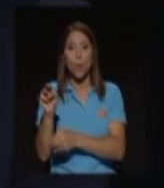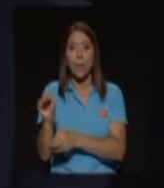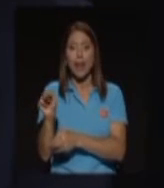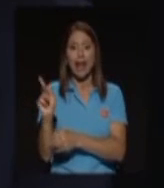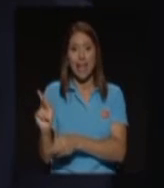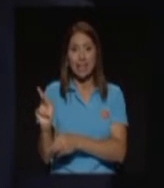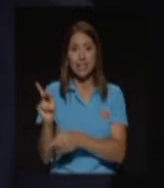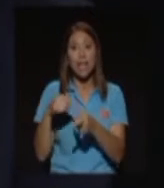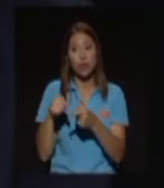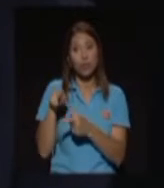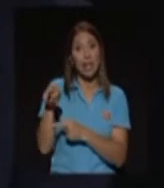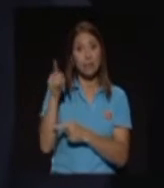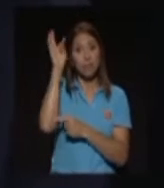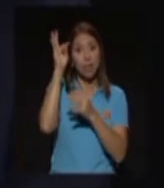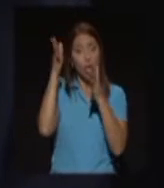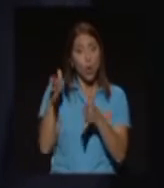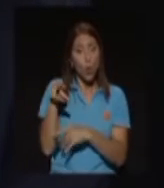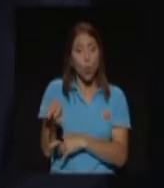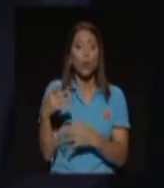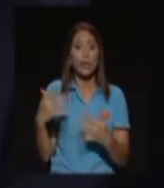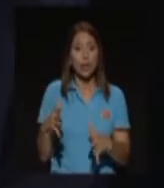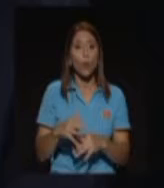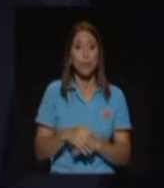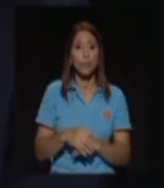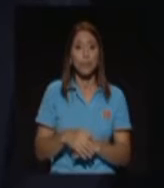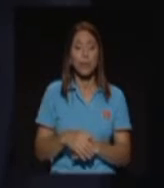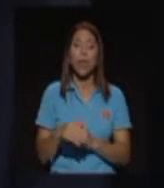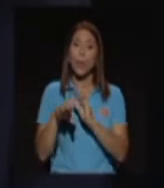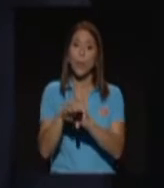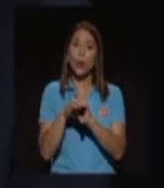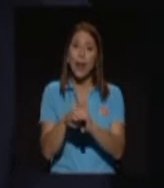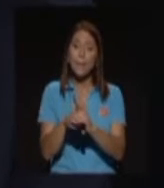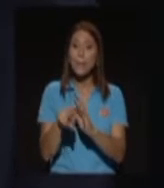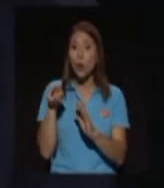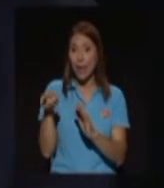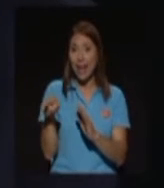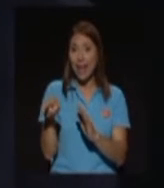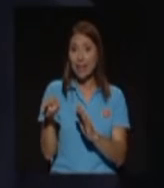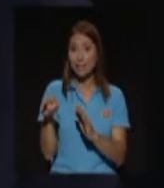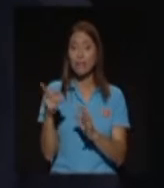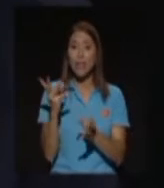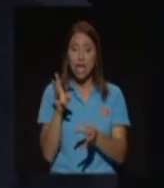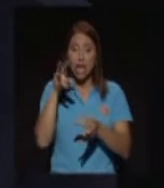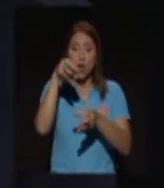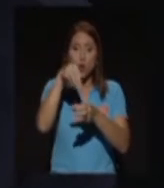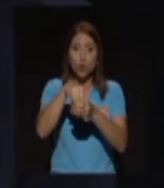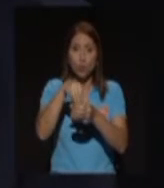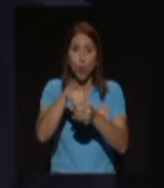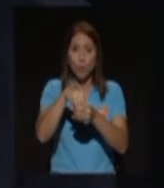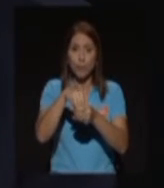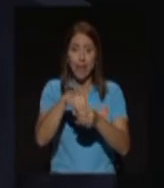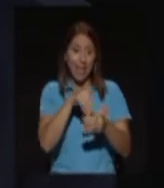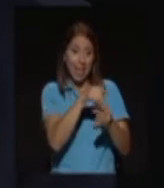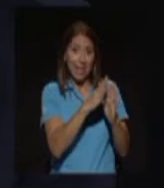¿verdad? Entre los libros que él, por ejemplo, incluyó en el otro libro que